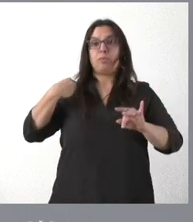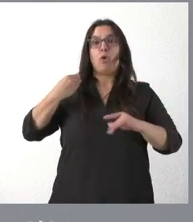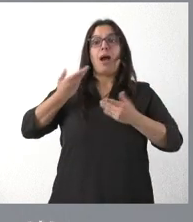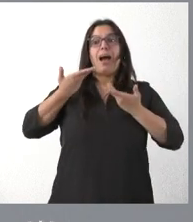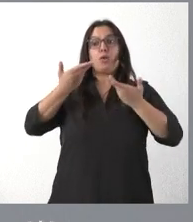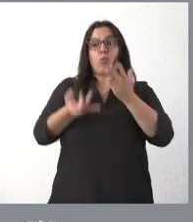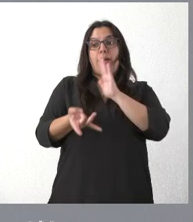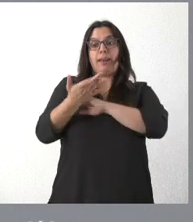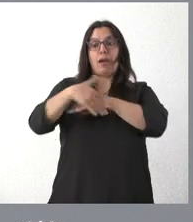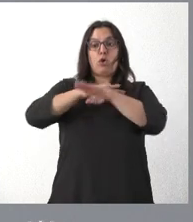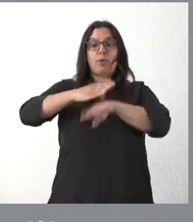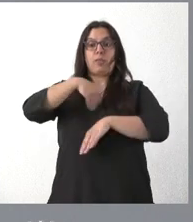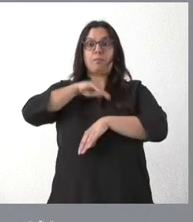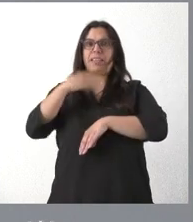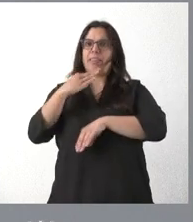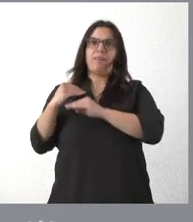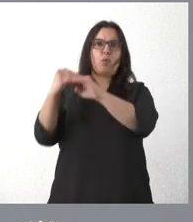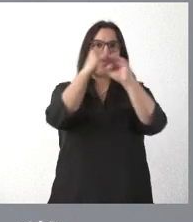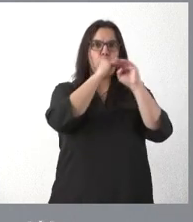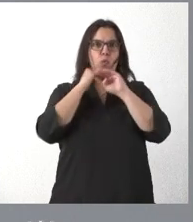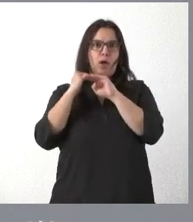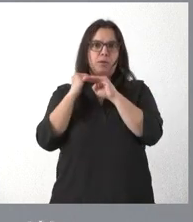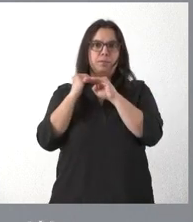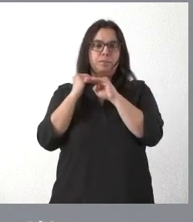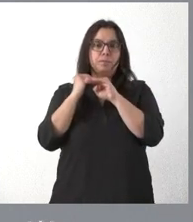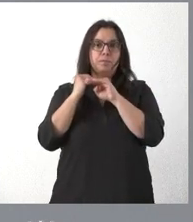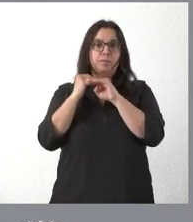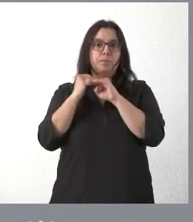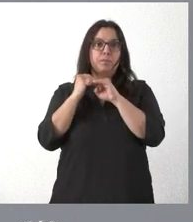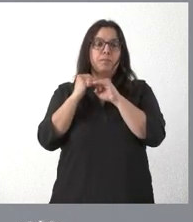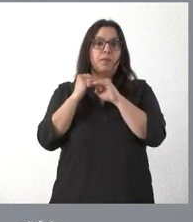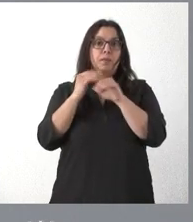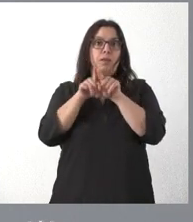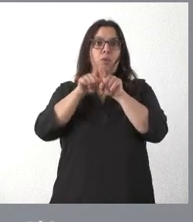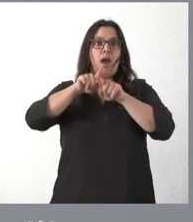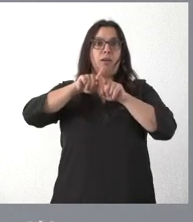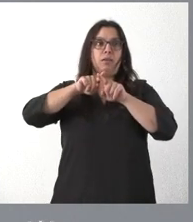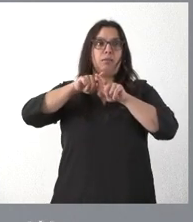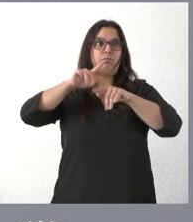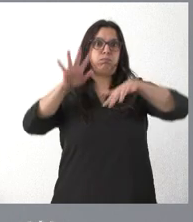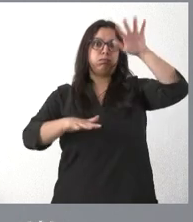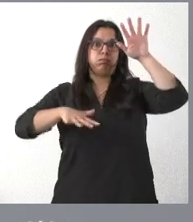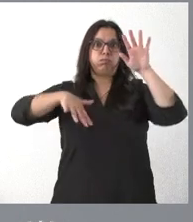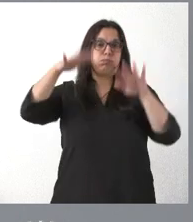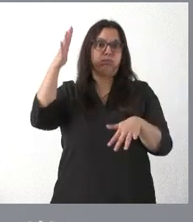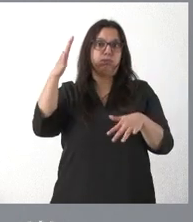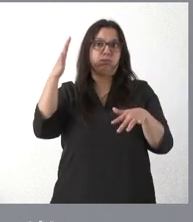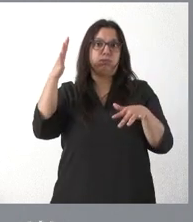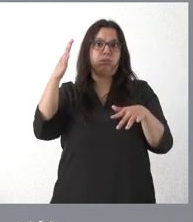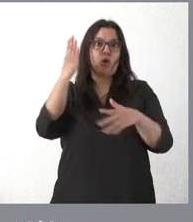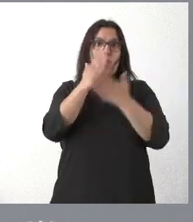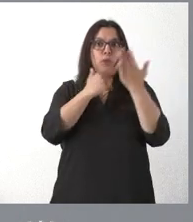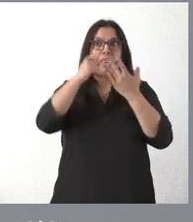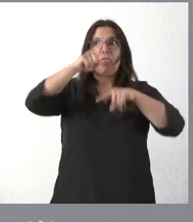del gobierno de España en el sentido de que no existan distingos hacia unas comunidades